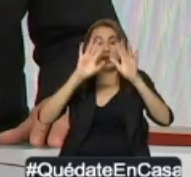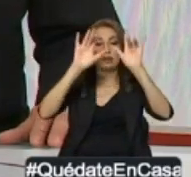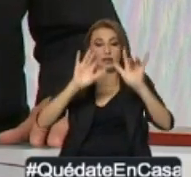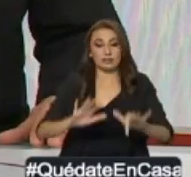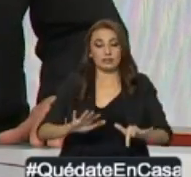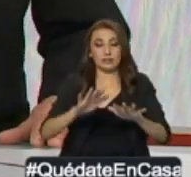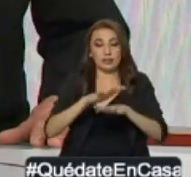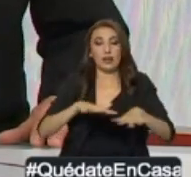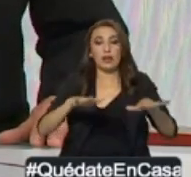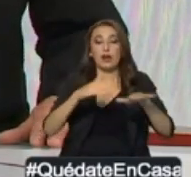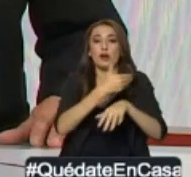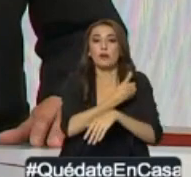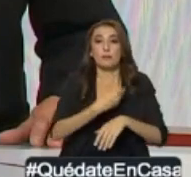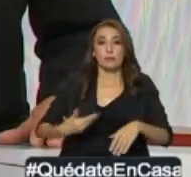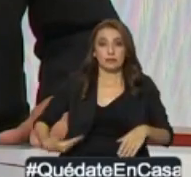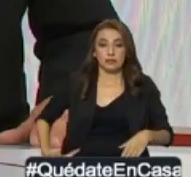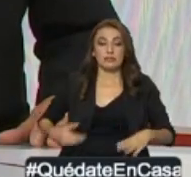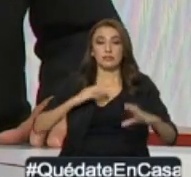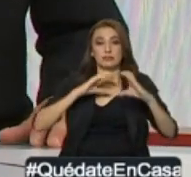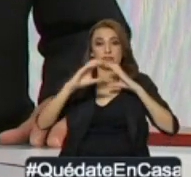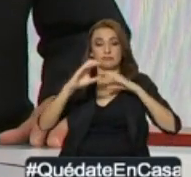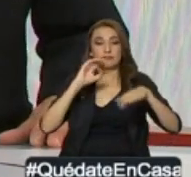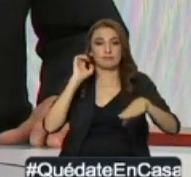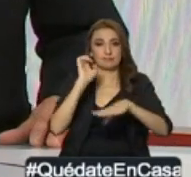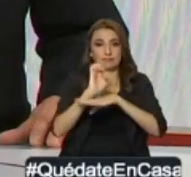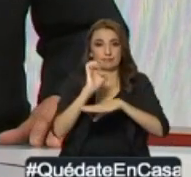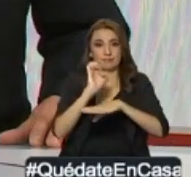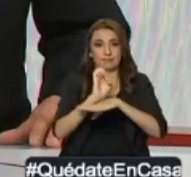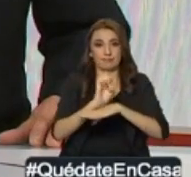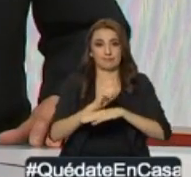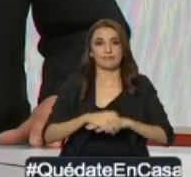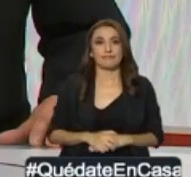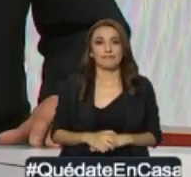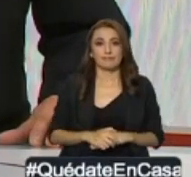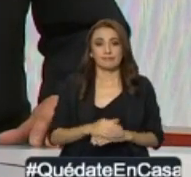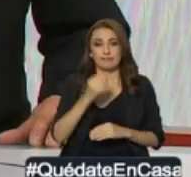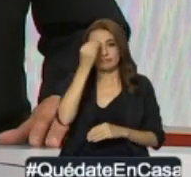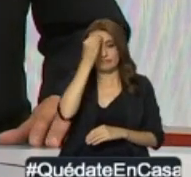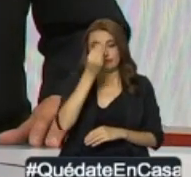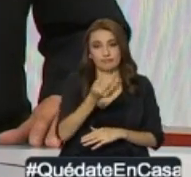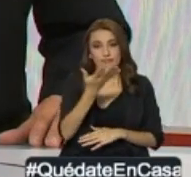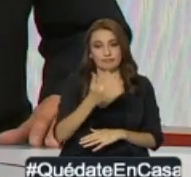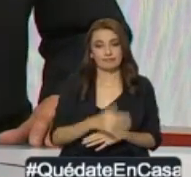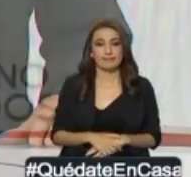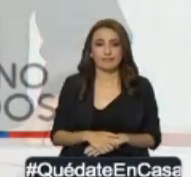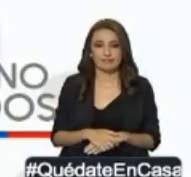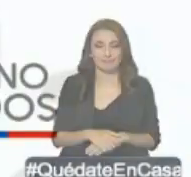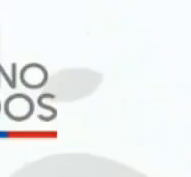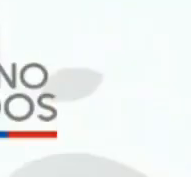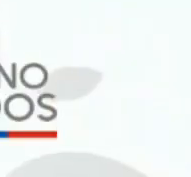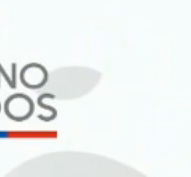secretaria general de comunicación de la presidencia de la república un buen día a todos